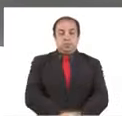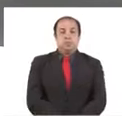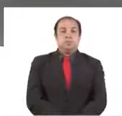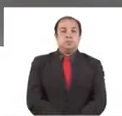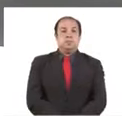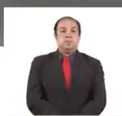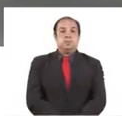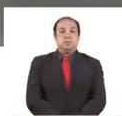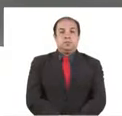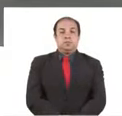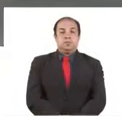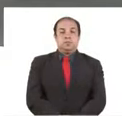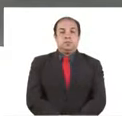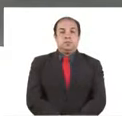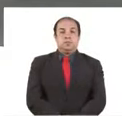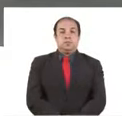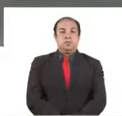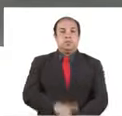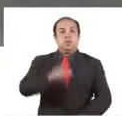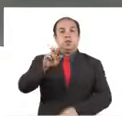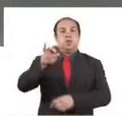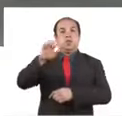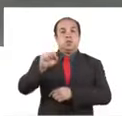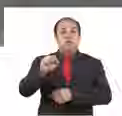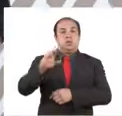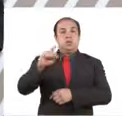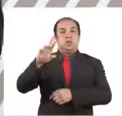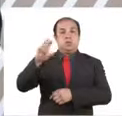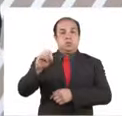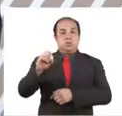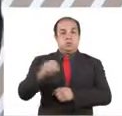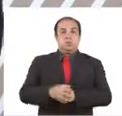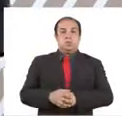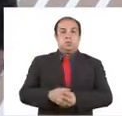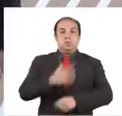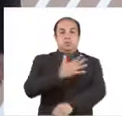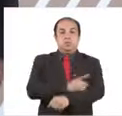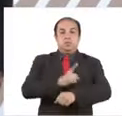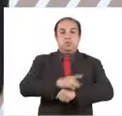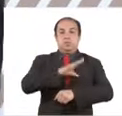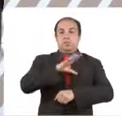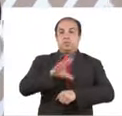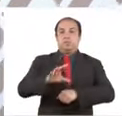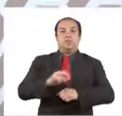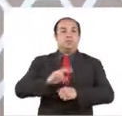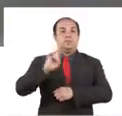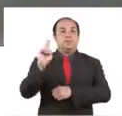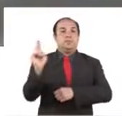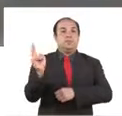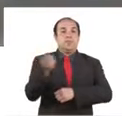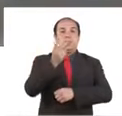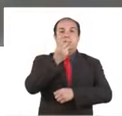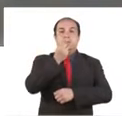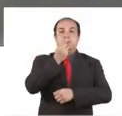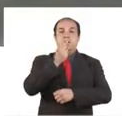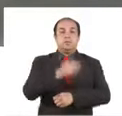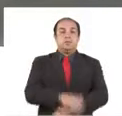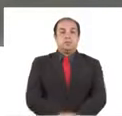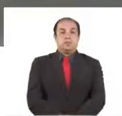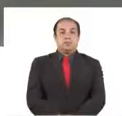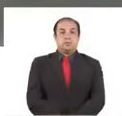Comisario Luis Octavio Encarnación Pedraza, coordinador general de la Universidad de la Policía.